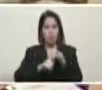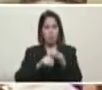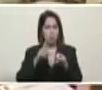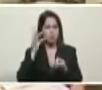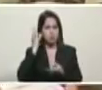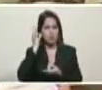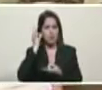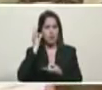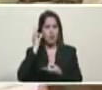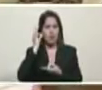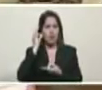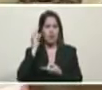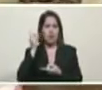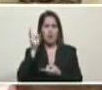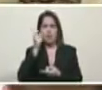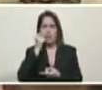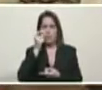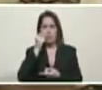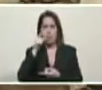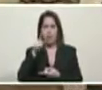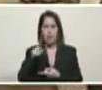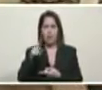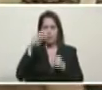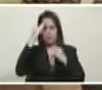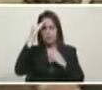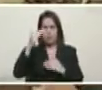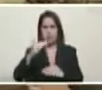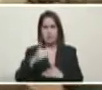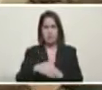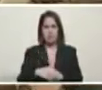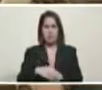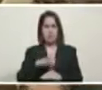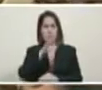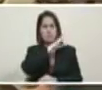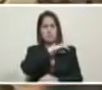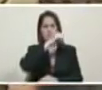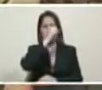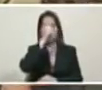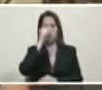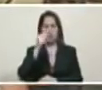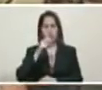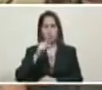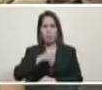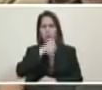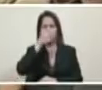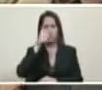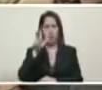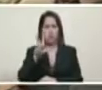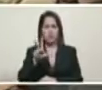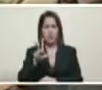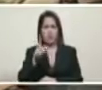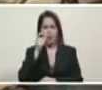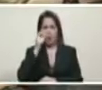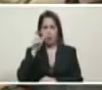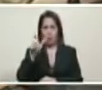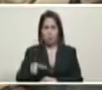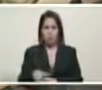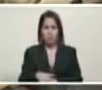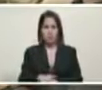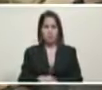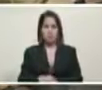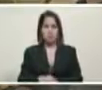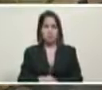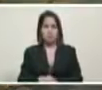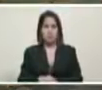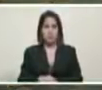Arjona Barrios, esposa del sargento mayor de tercera Solano Guevara Alfredo Antonio, quien